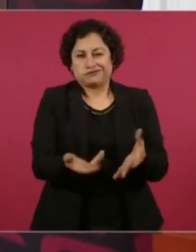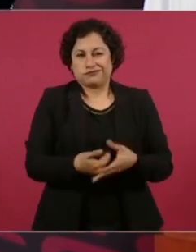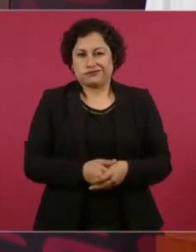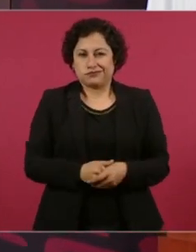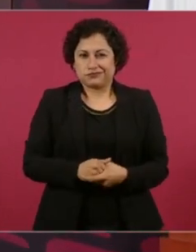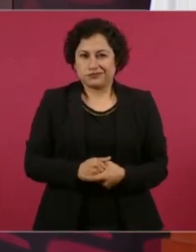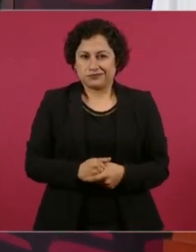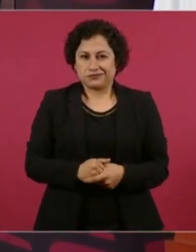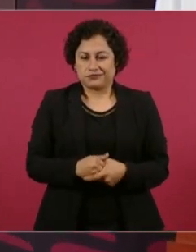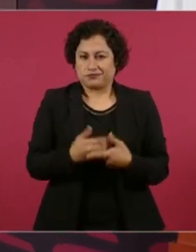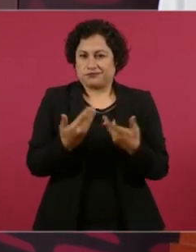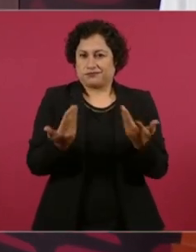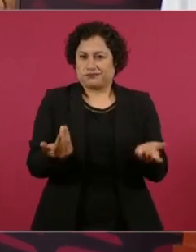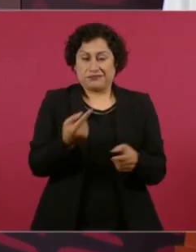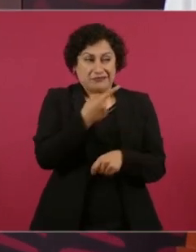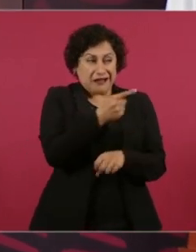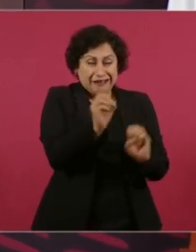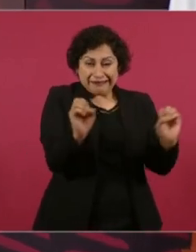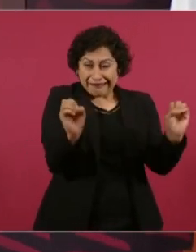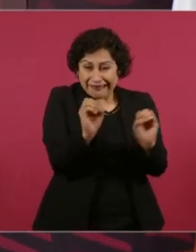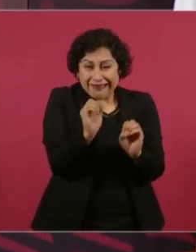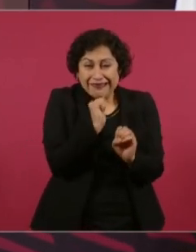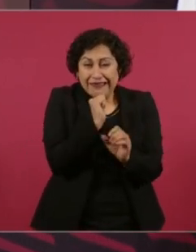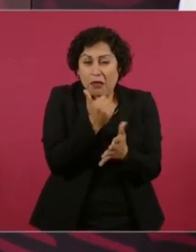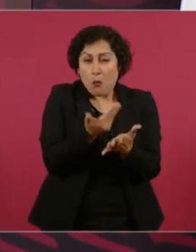Que sin ninguna prueba de nada,